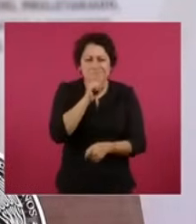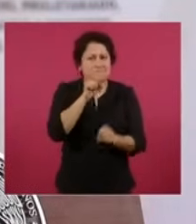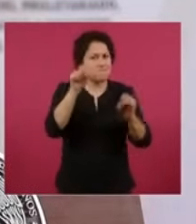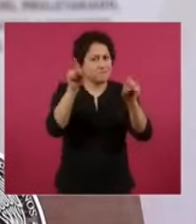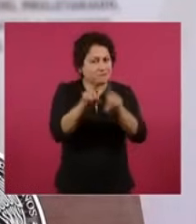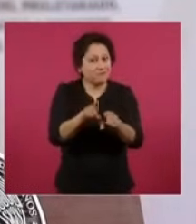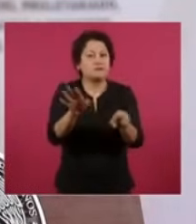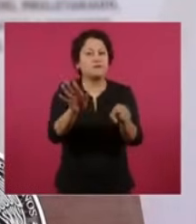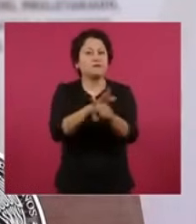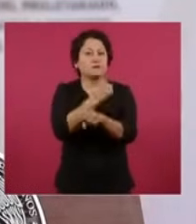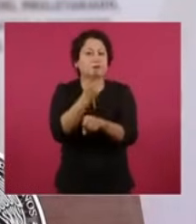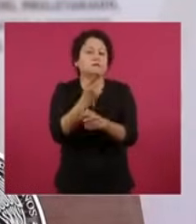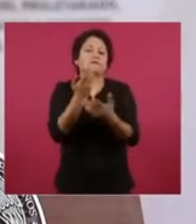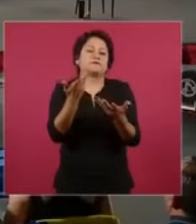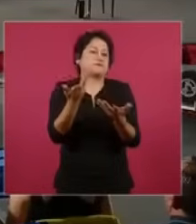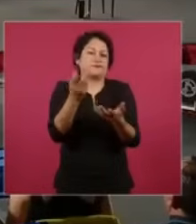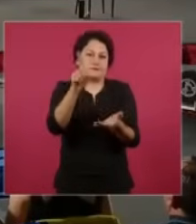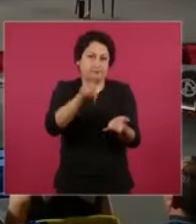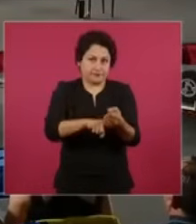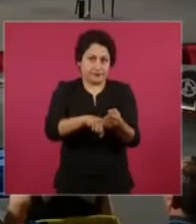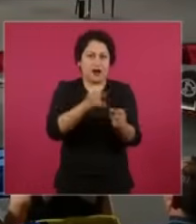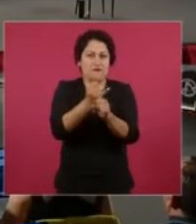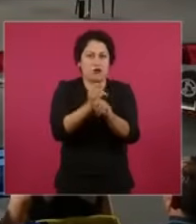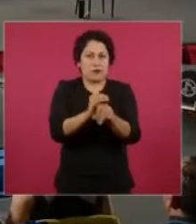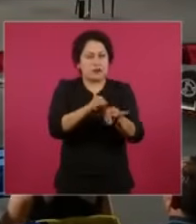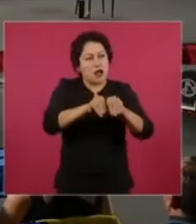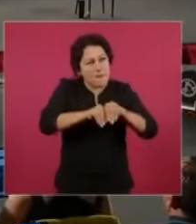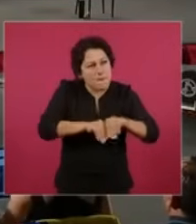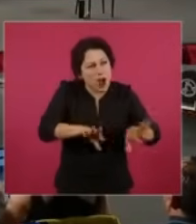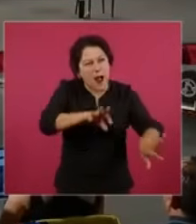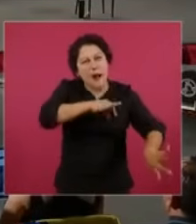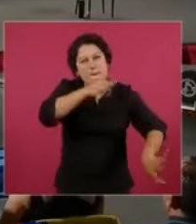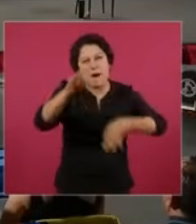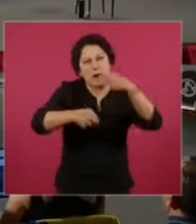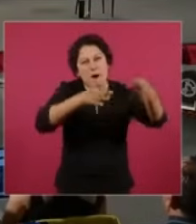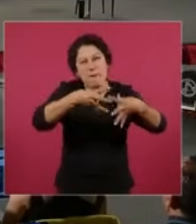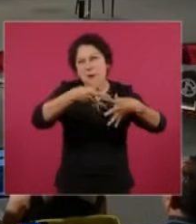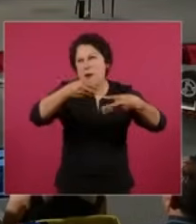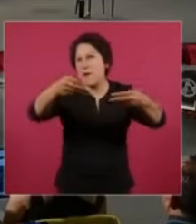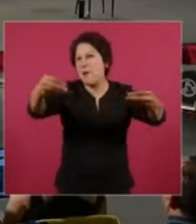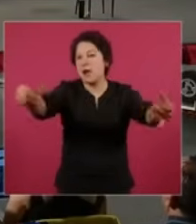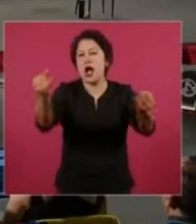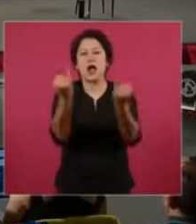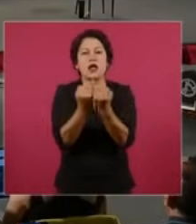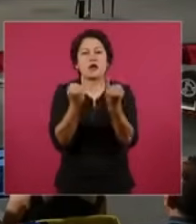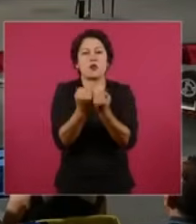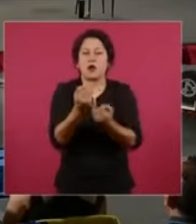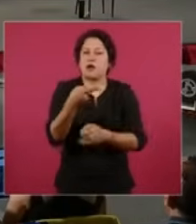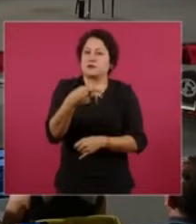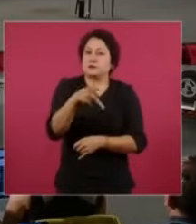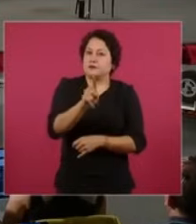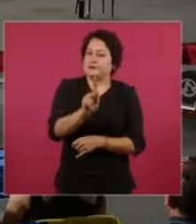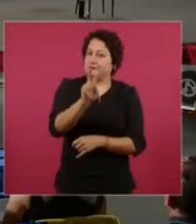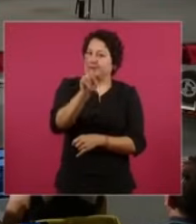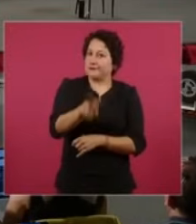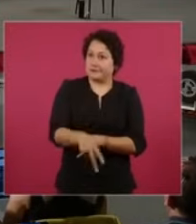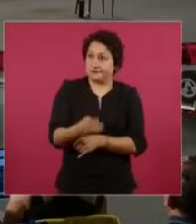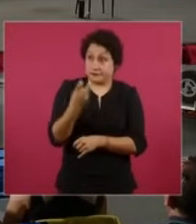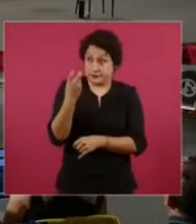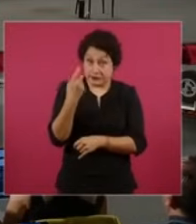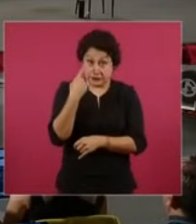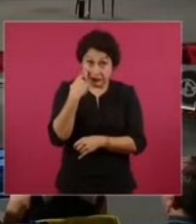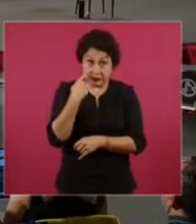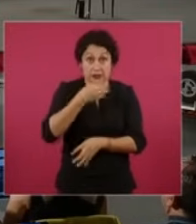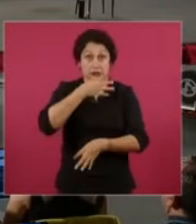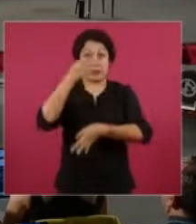circuló como pólvora en nado sincronizado más de un mes. Miren, si vemos… Esta nota fue una de las más